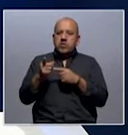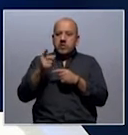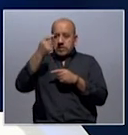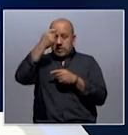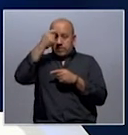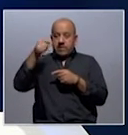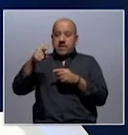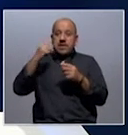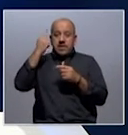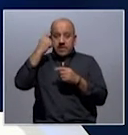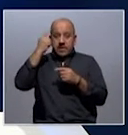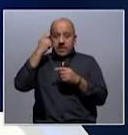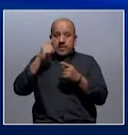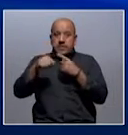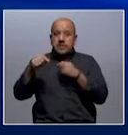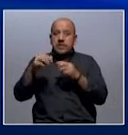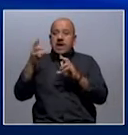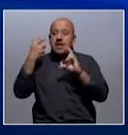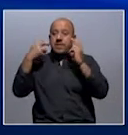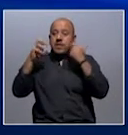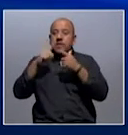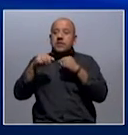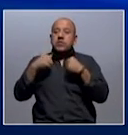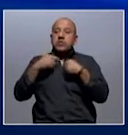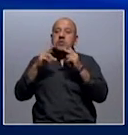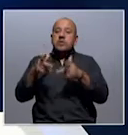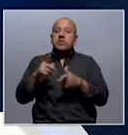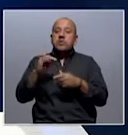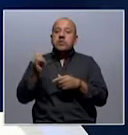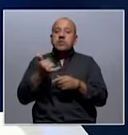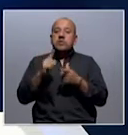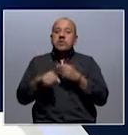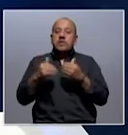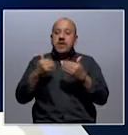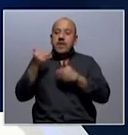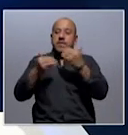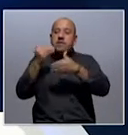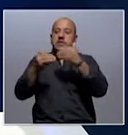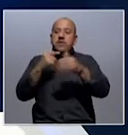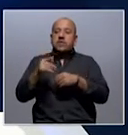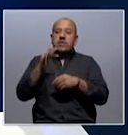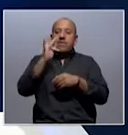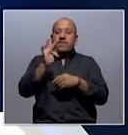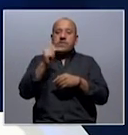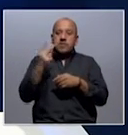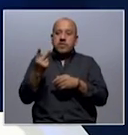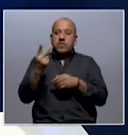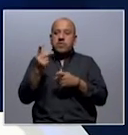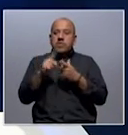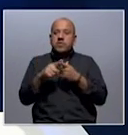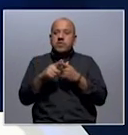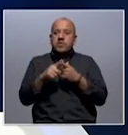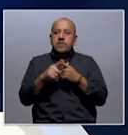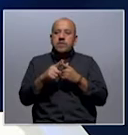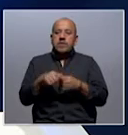hablaba de lo que ha sido la experiencia en animales esto yo te decía que ya está pasando avanzando a lo que es la fase 2 y está pasando y